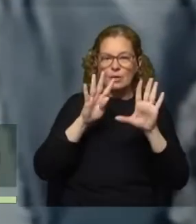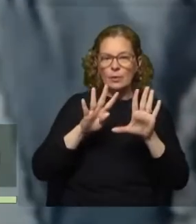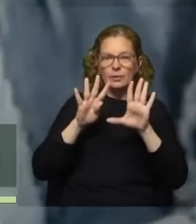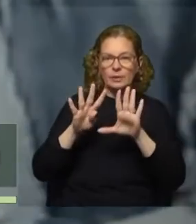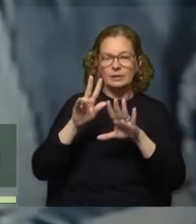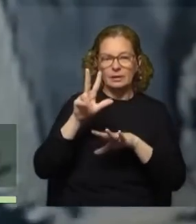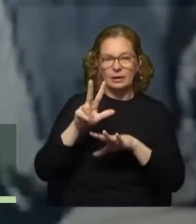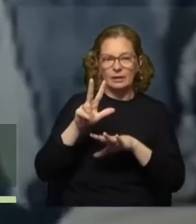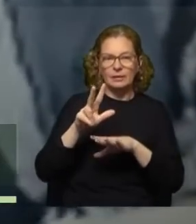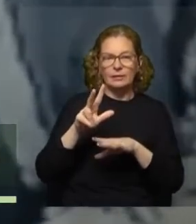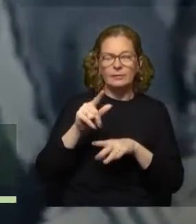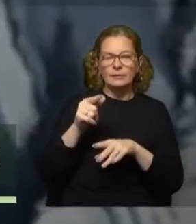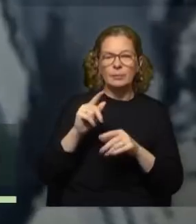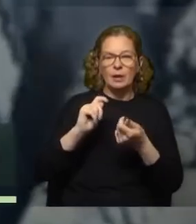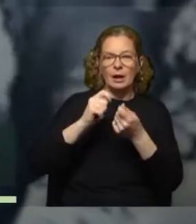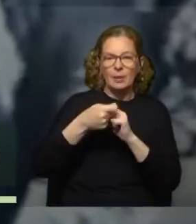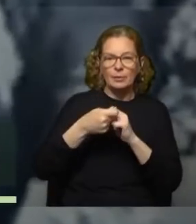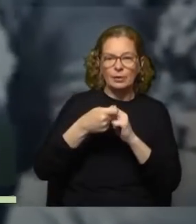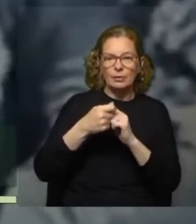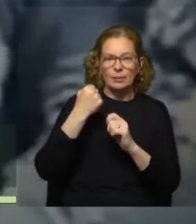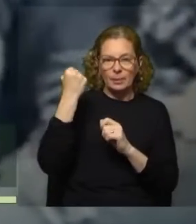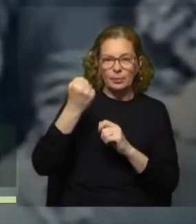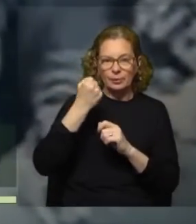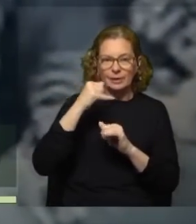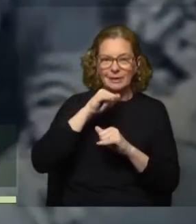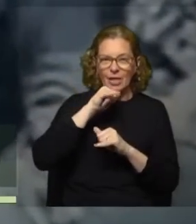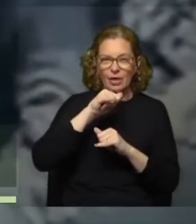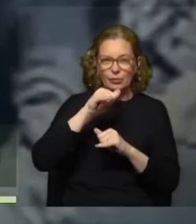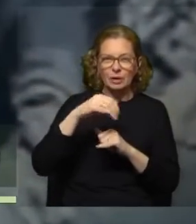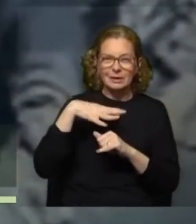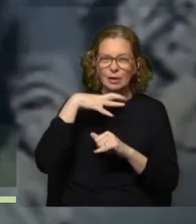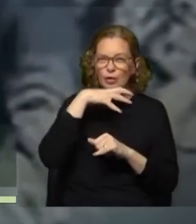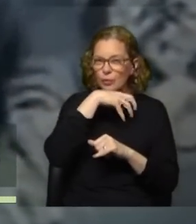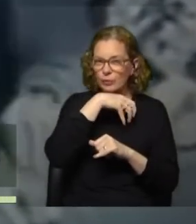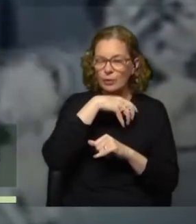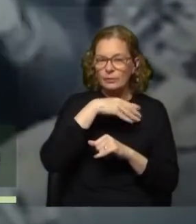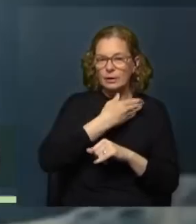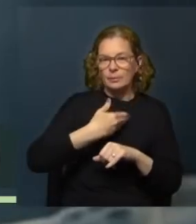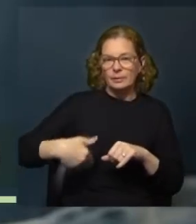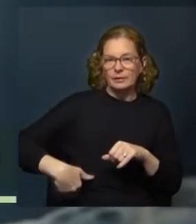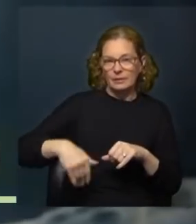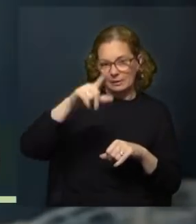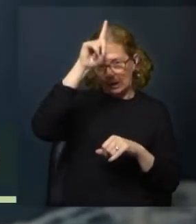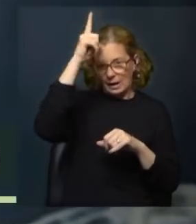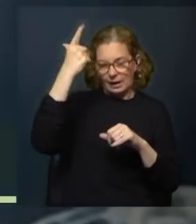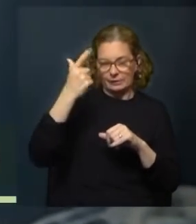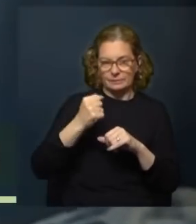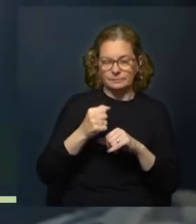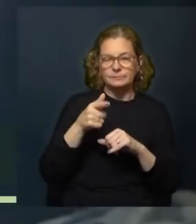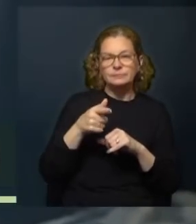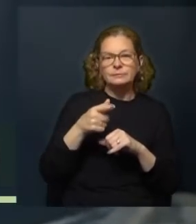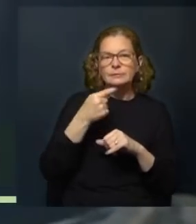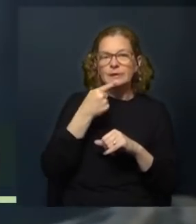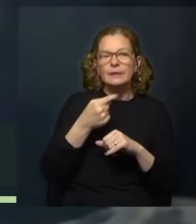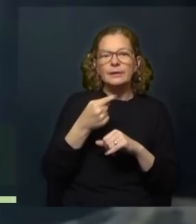y que luego se convertiría en uno de los principales denunciantes de hechos de corrupción durante la presidencia de la calle por la